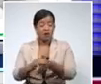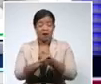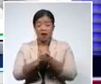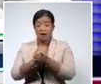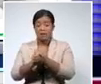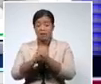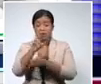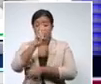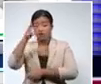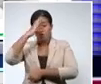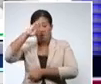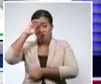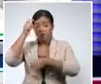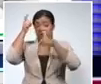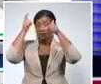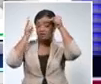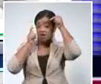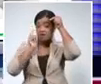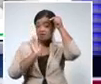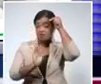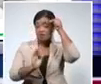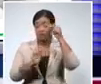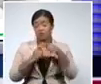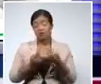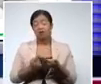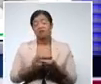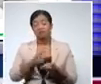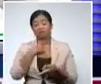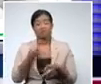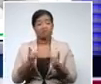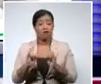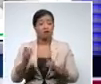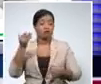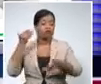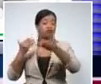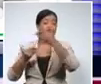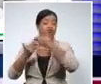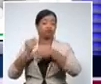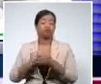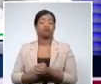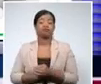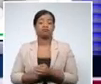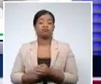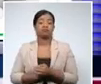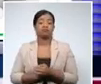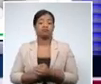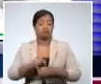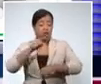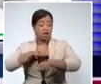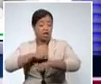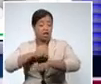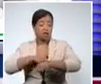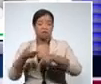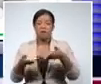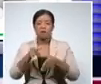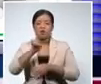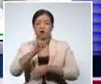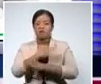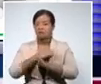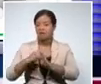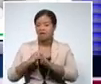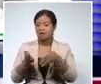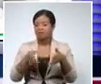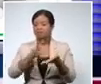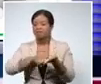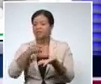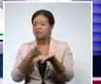un nuevo aniversario de su desaparición física. Durante todo este tiempo y hasta cerca de las 9:30 me estará acompañando la